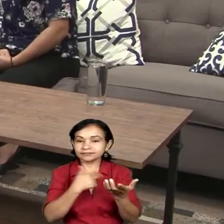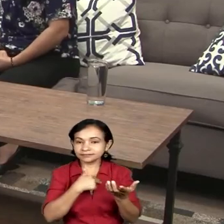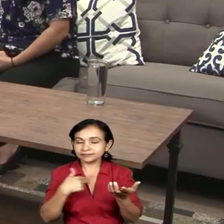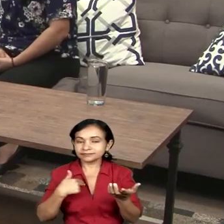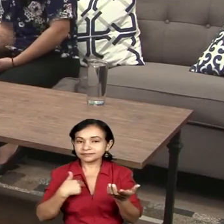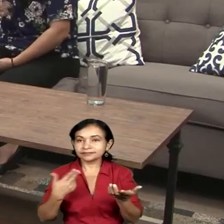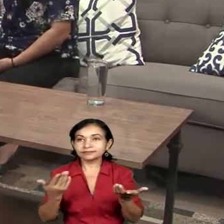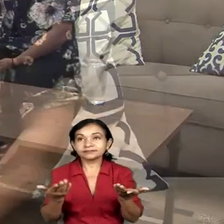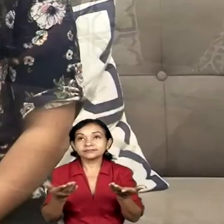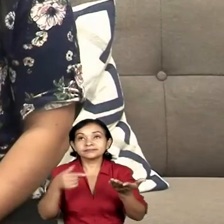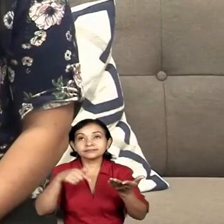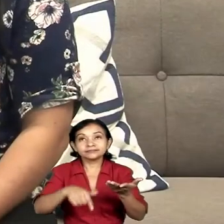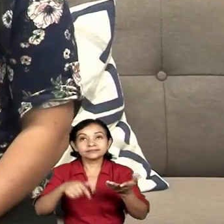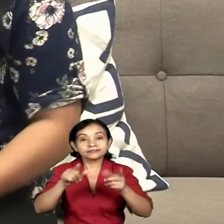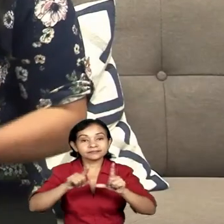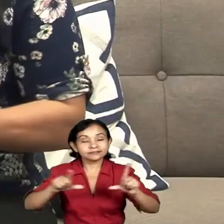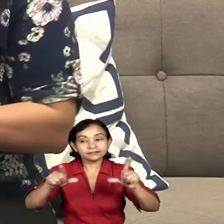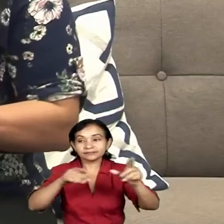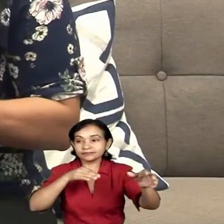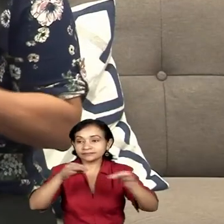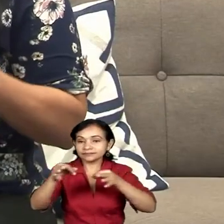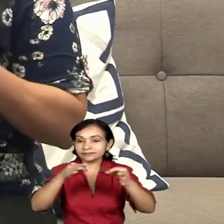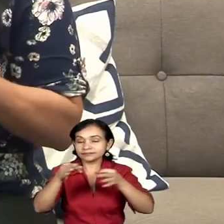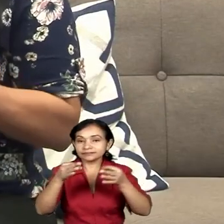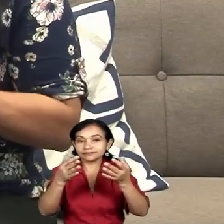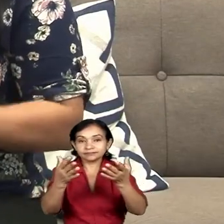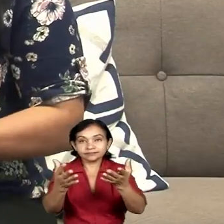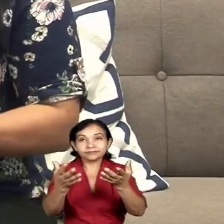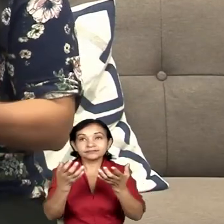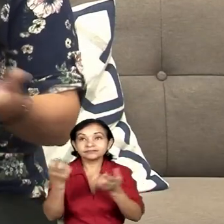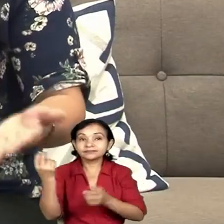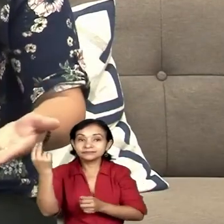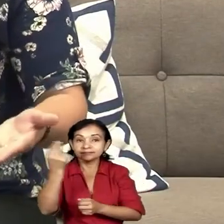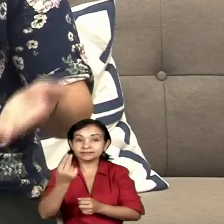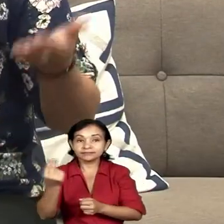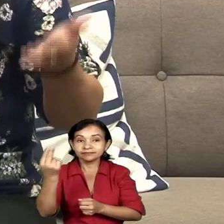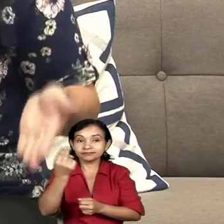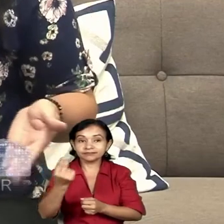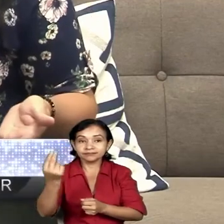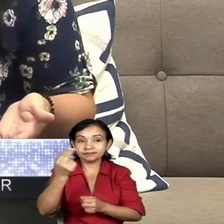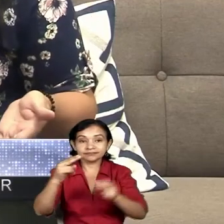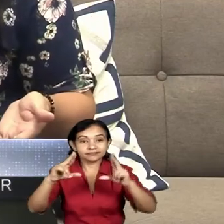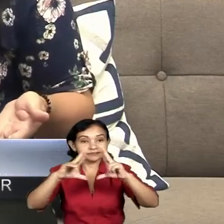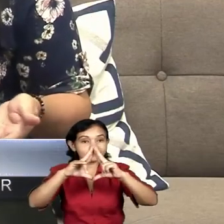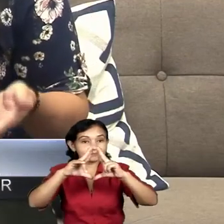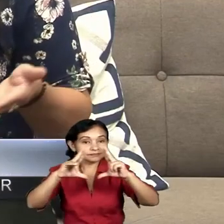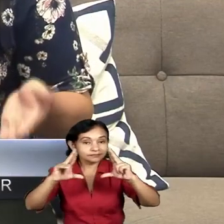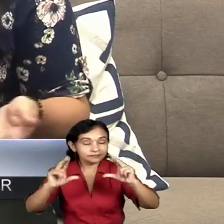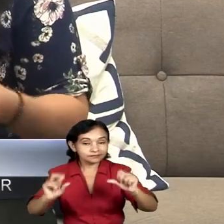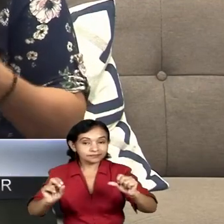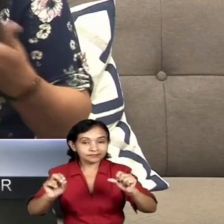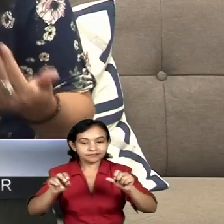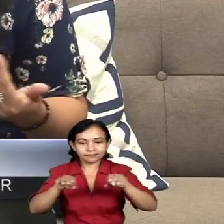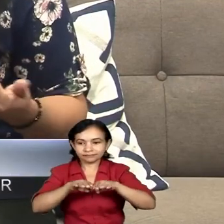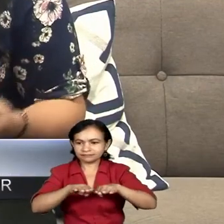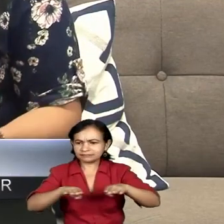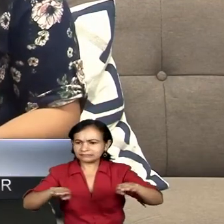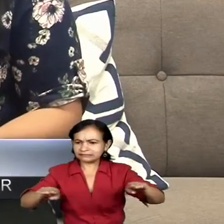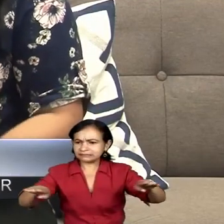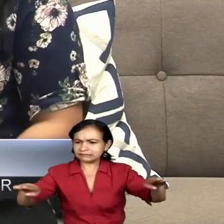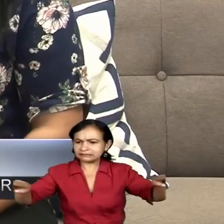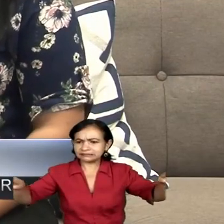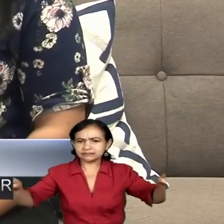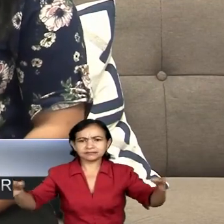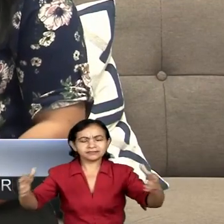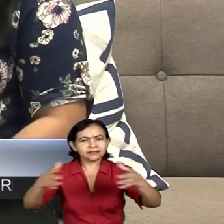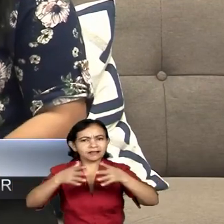acá, con este espacio también. Que lo que vamos a utilizar, por ejemplo, Nicaragua, que va a tener su stand grandísimo en este